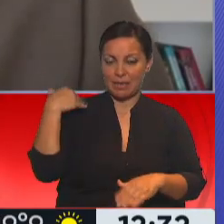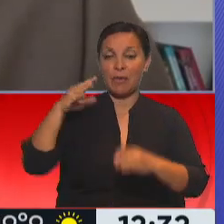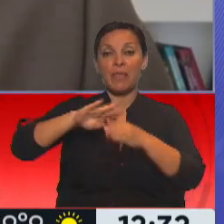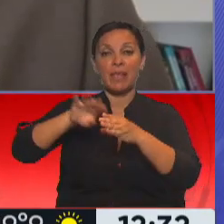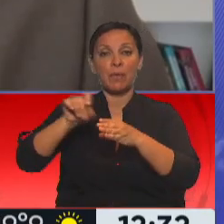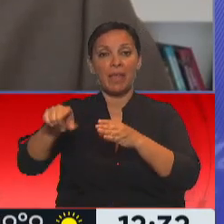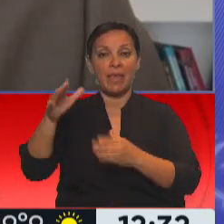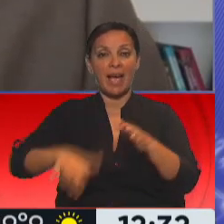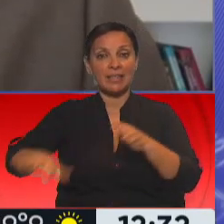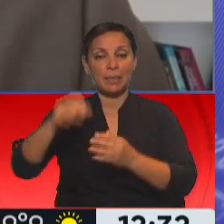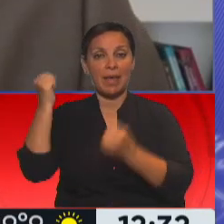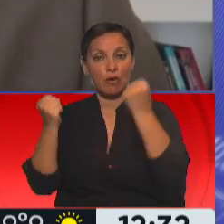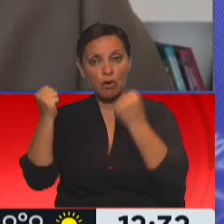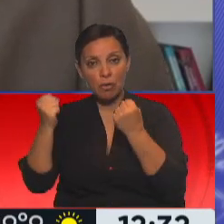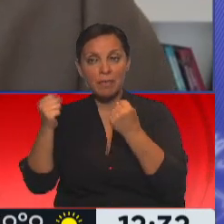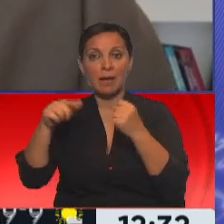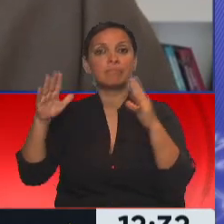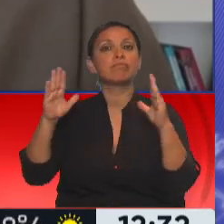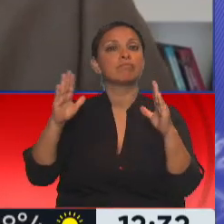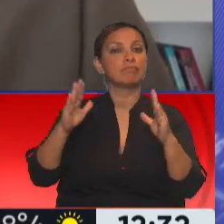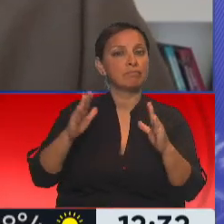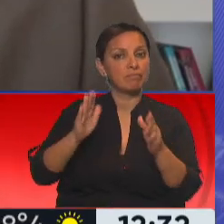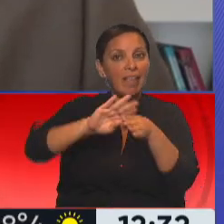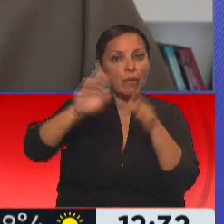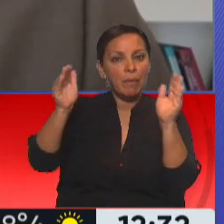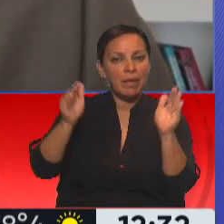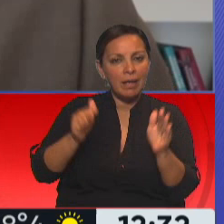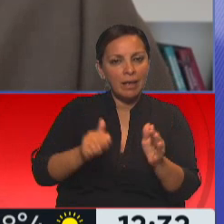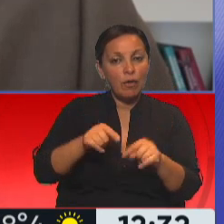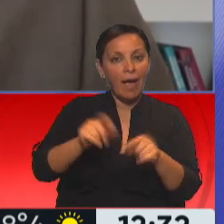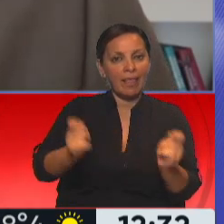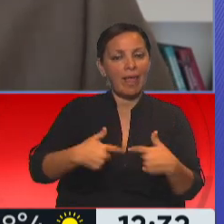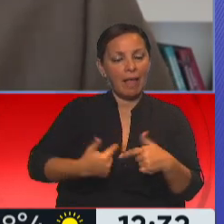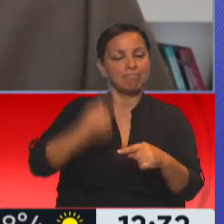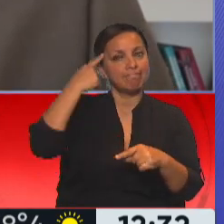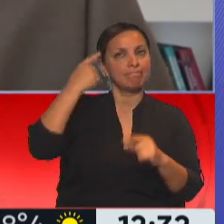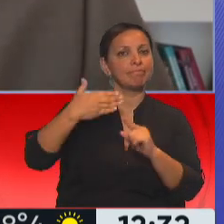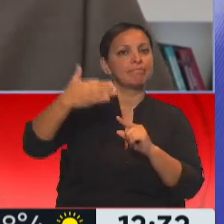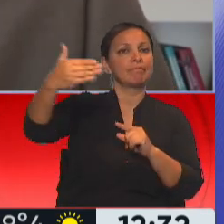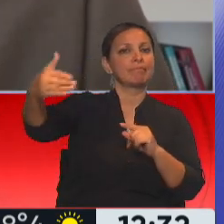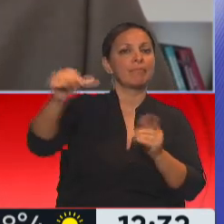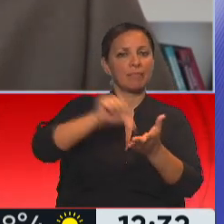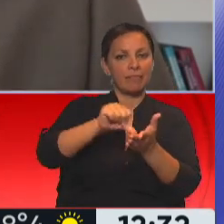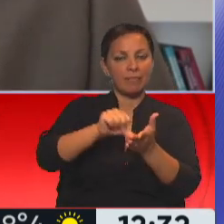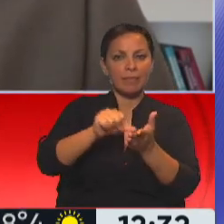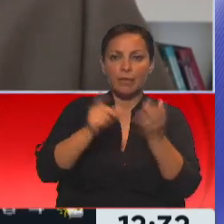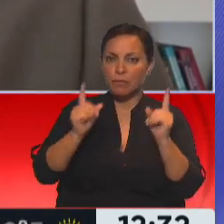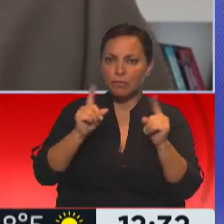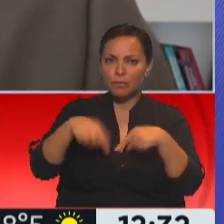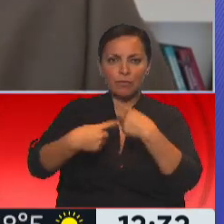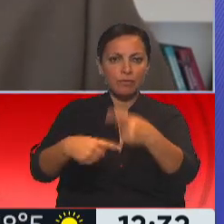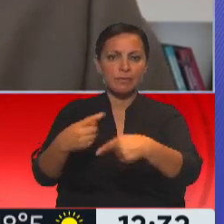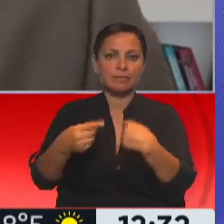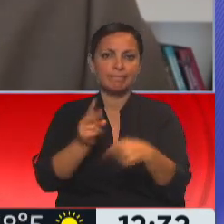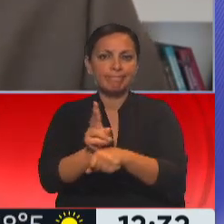actividad económica se va cayendo. Eso es lo que te permite que a largo plazo tengamos un país sustentable, que estamos en